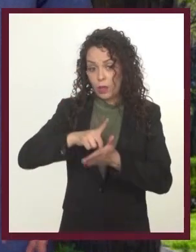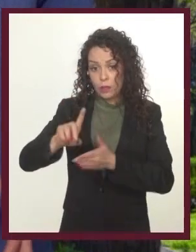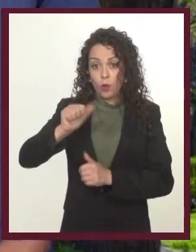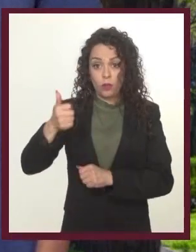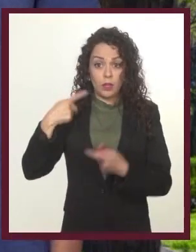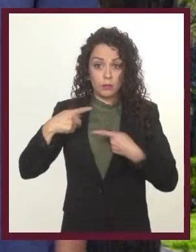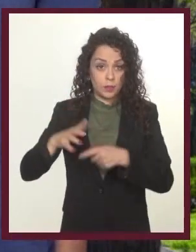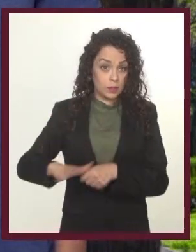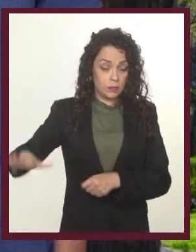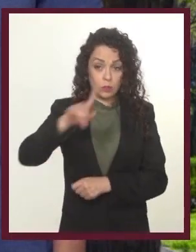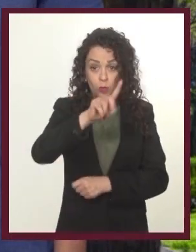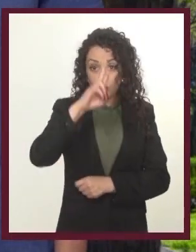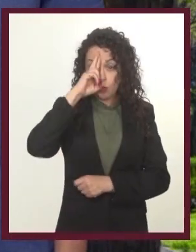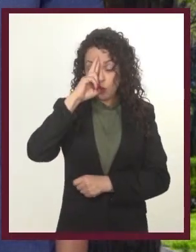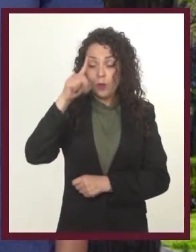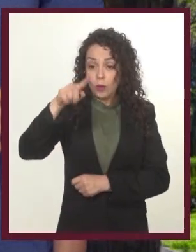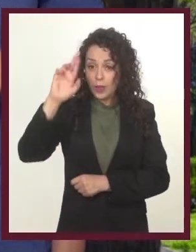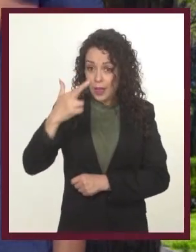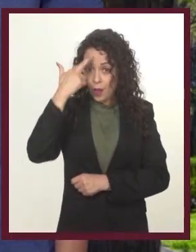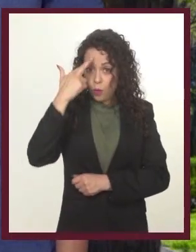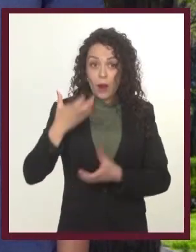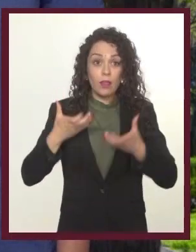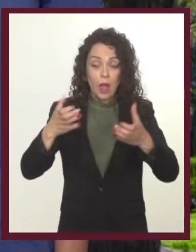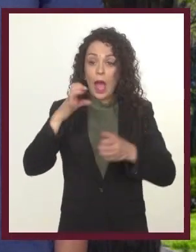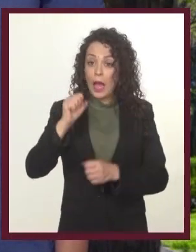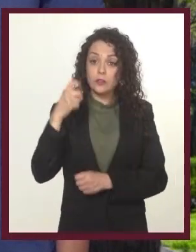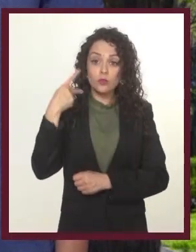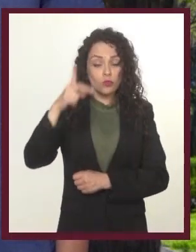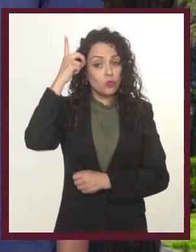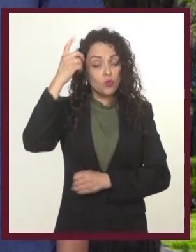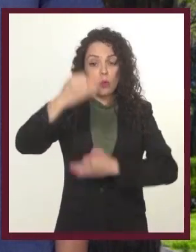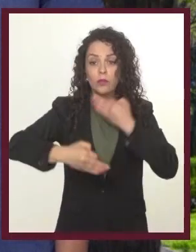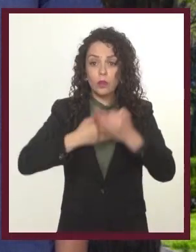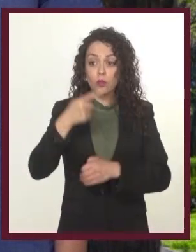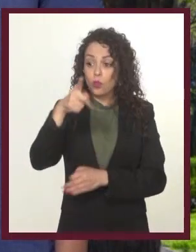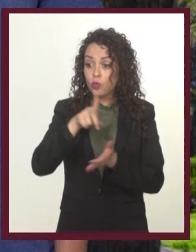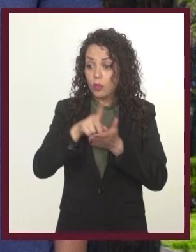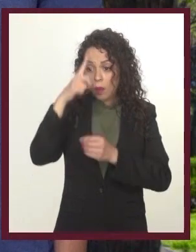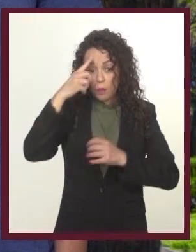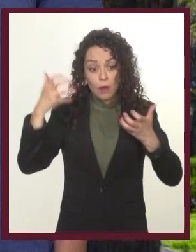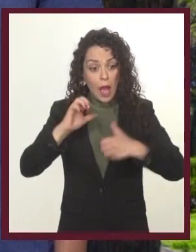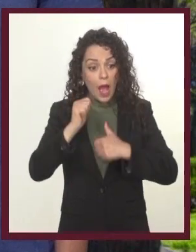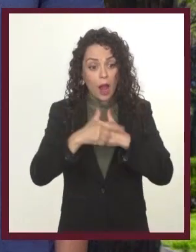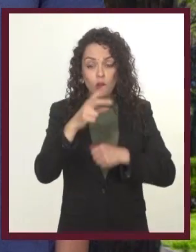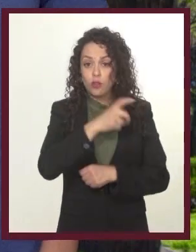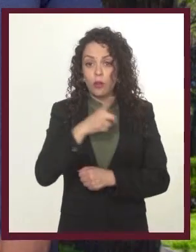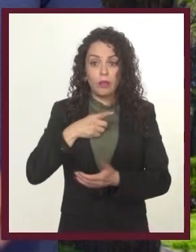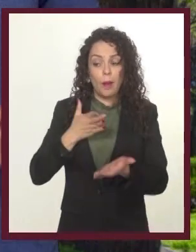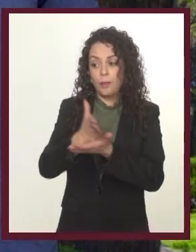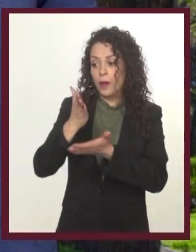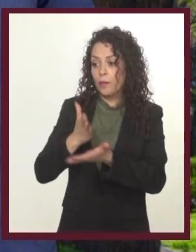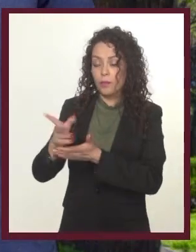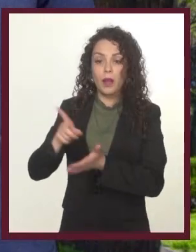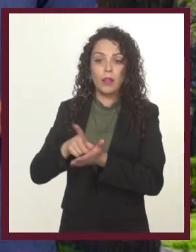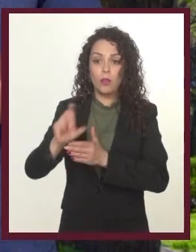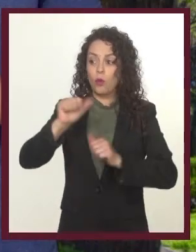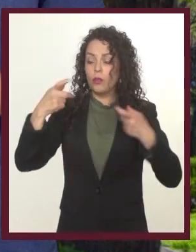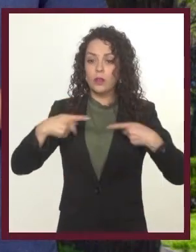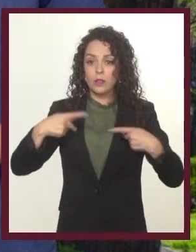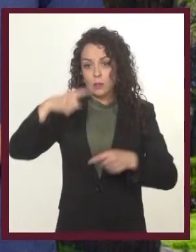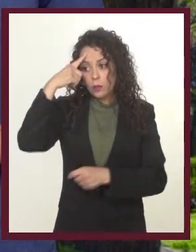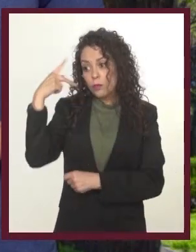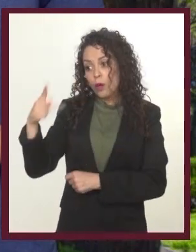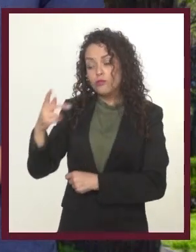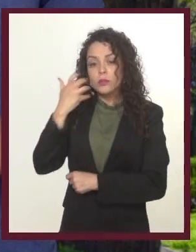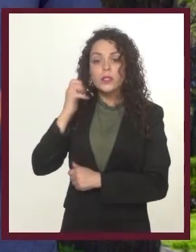otros. Recuerda que el espacio público es de todos y tu derecho a hacer algo no debería intervenir con el derecho de otros a hacer